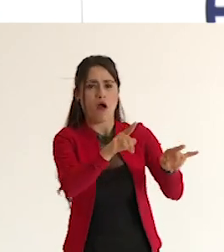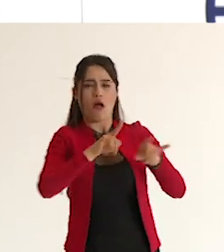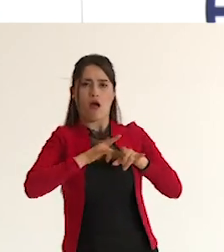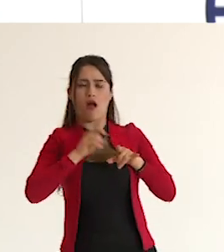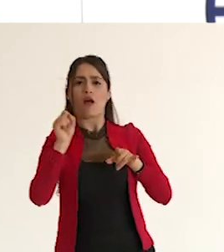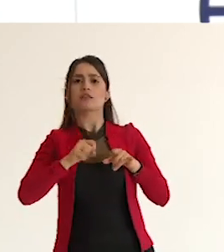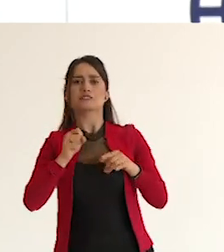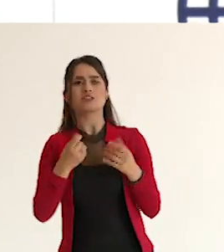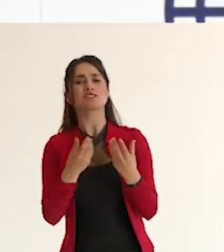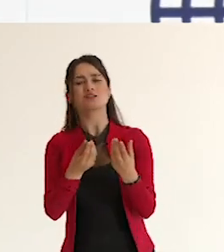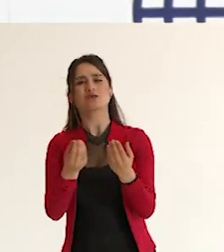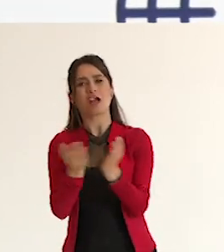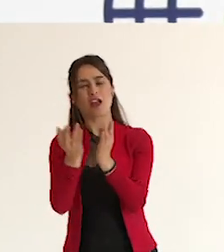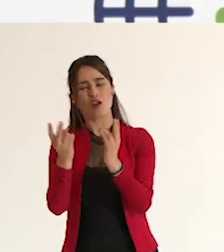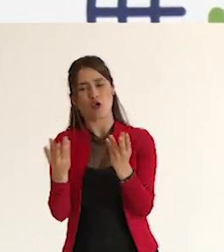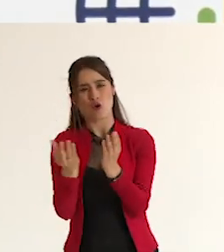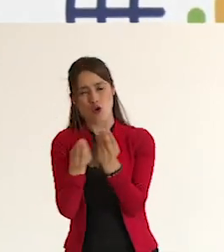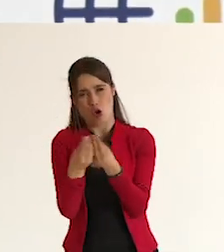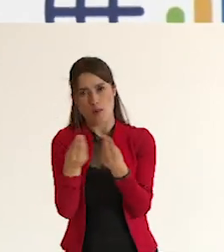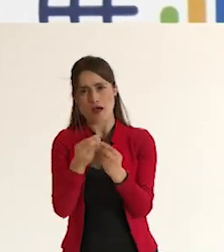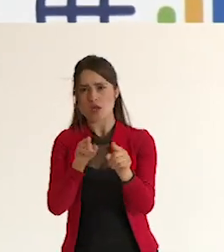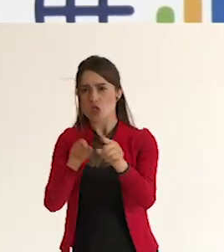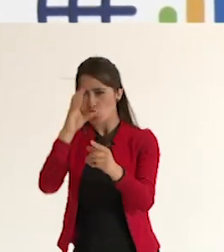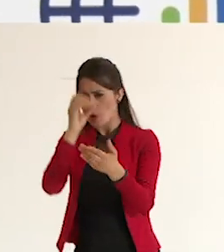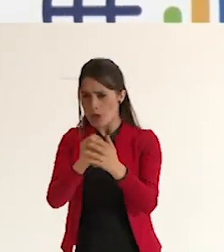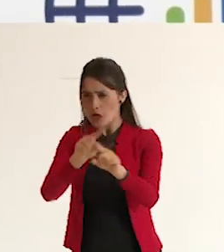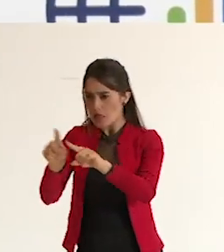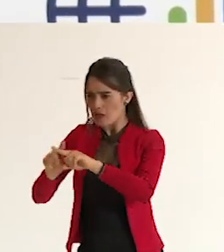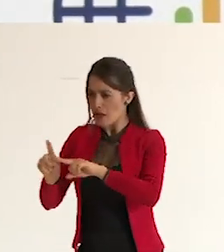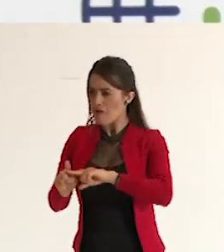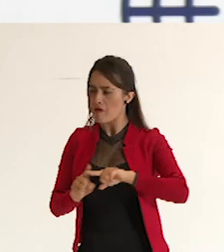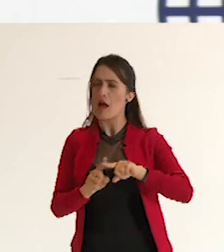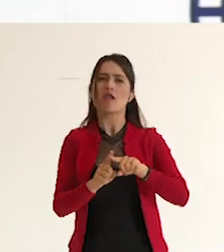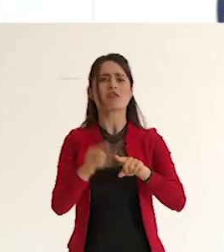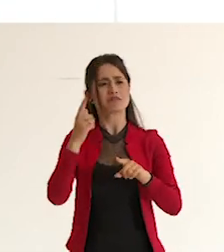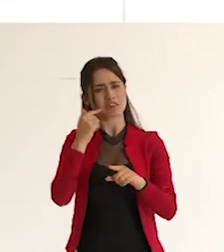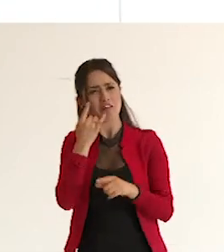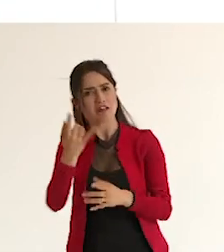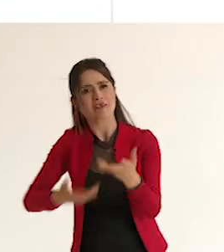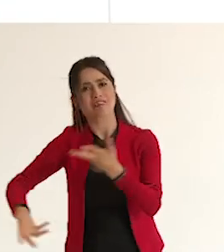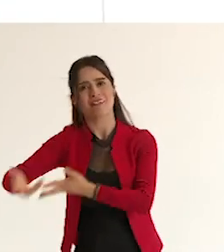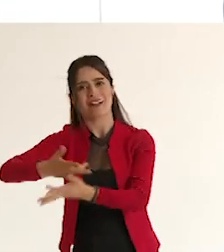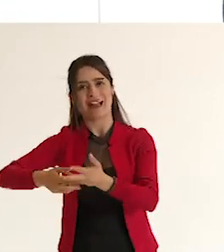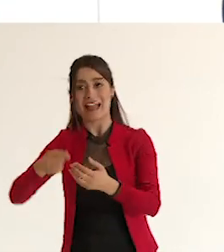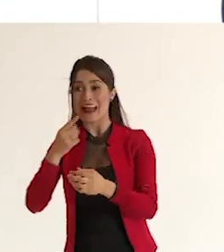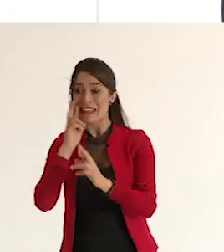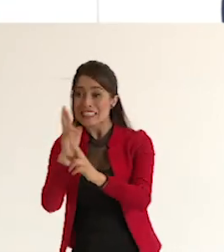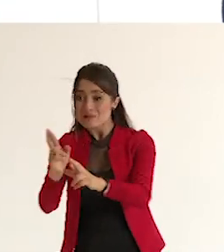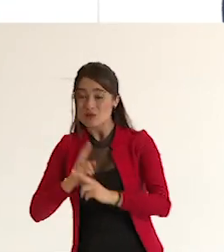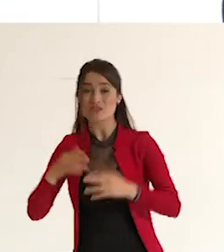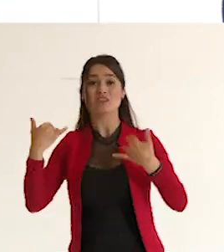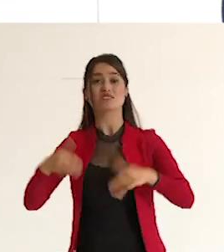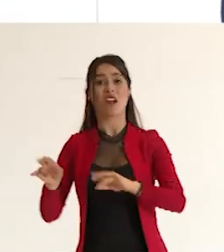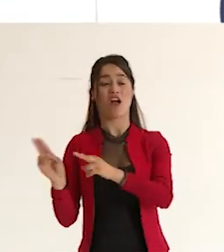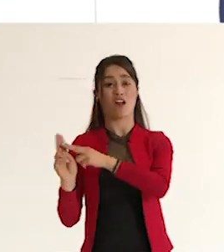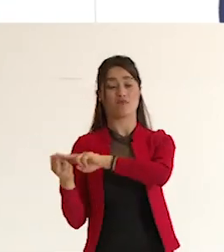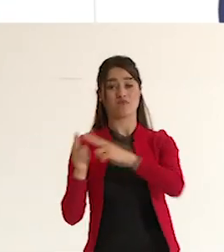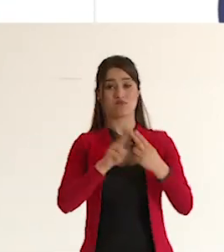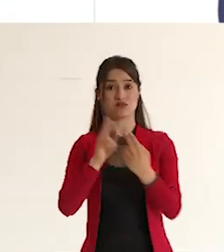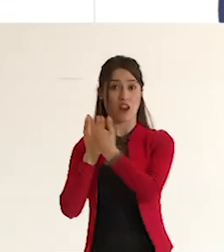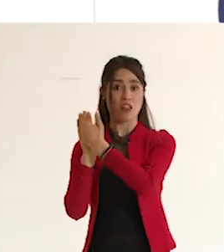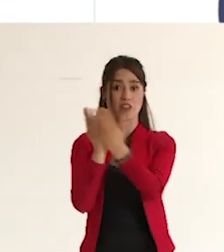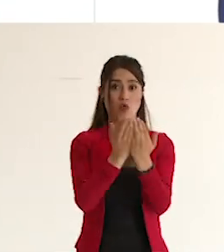reconocieron su rol profesional y soporte ético y social en la sociedad esto es una cosa que estaba documentada en la literatura y es hay algunas